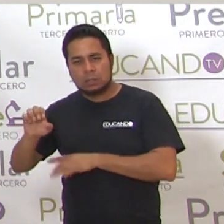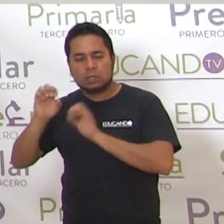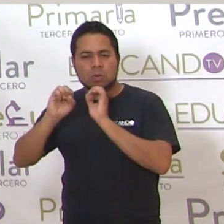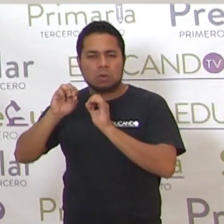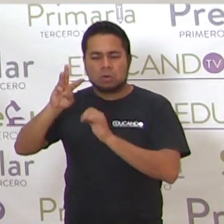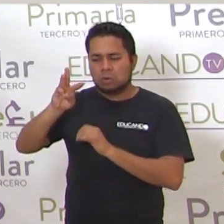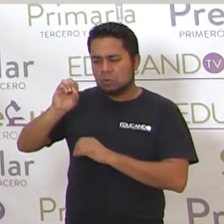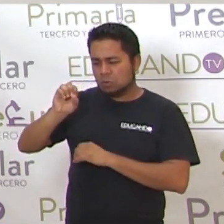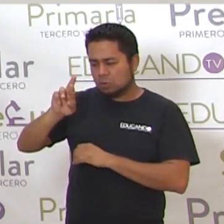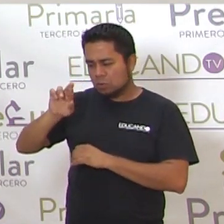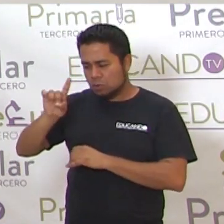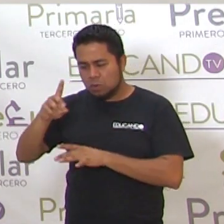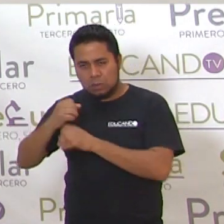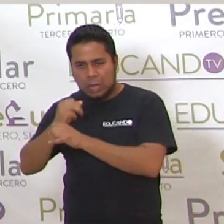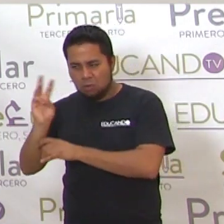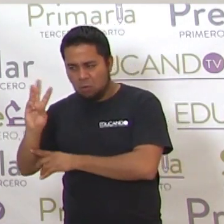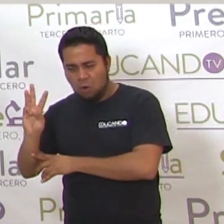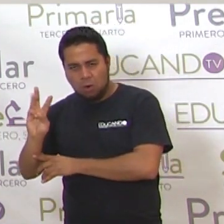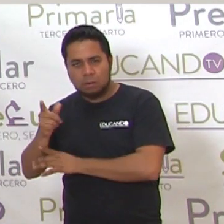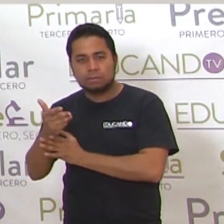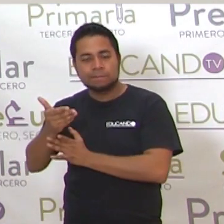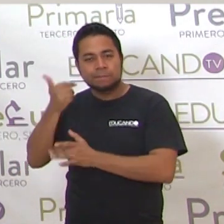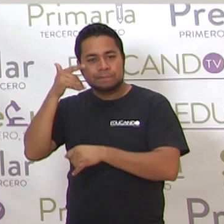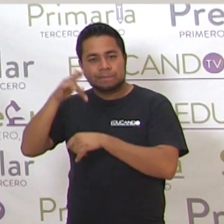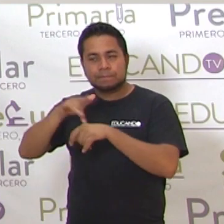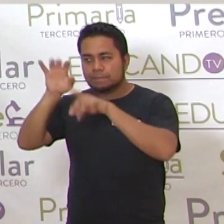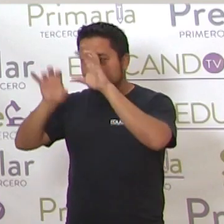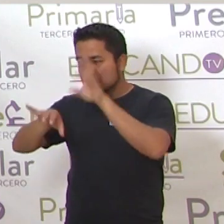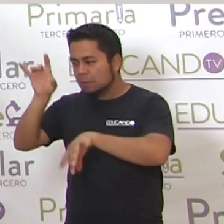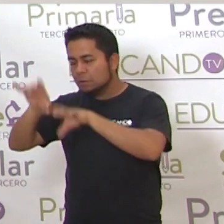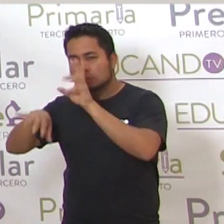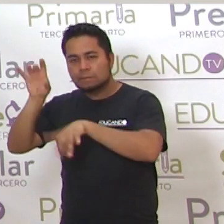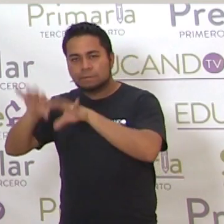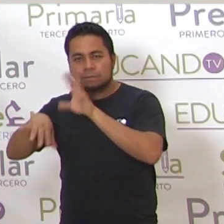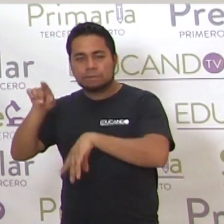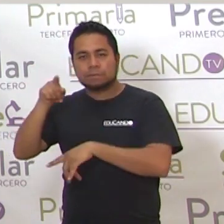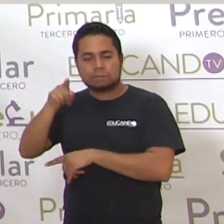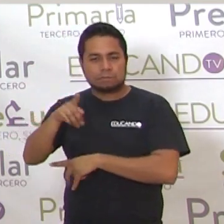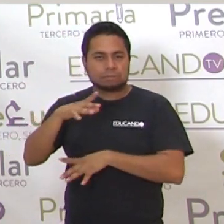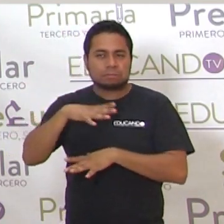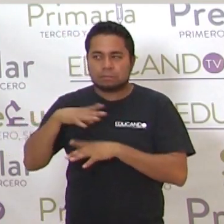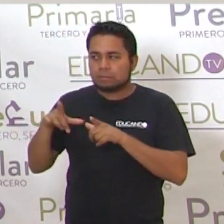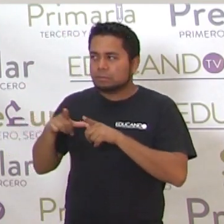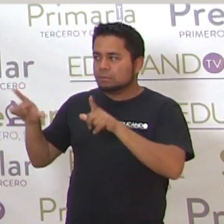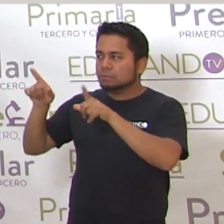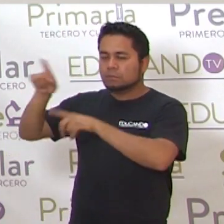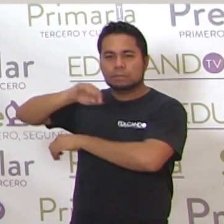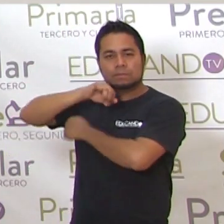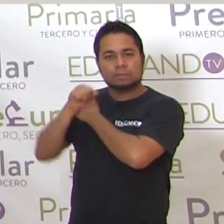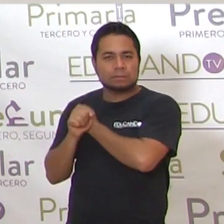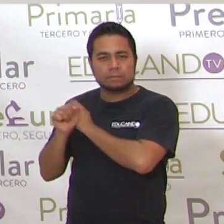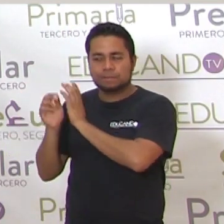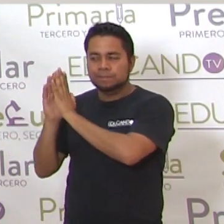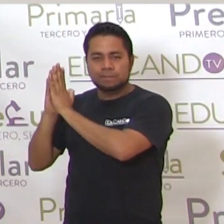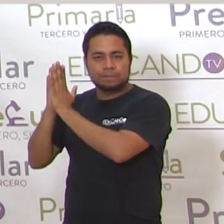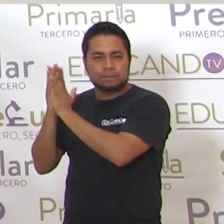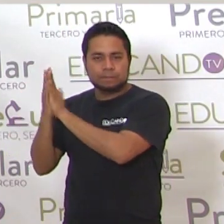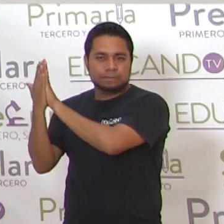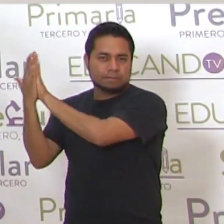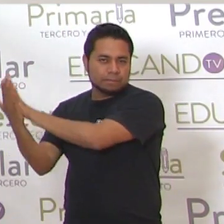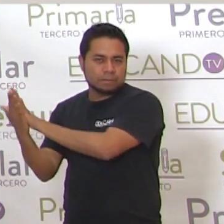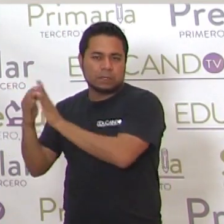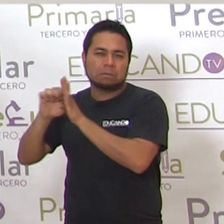word que nosotros lo hayamos realizado bien y lo tengamos ya hecho hablemos de una